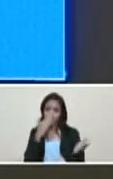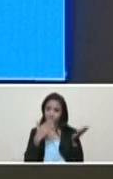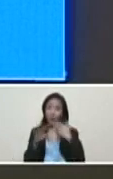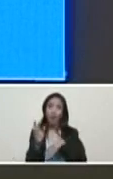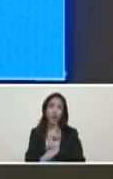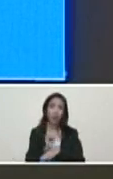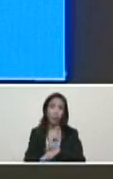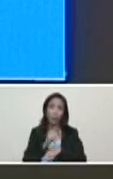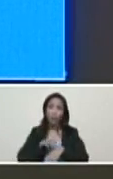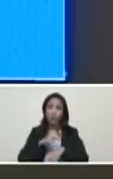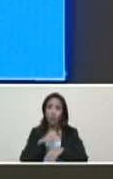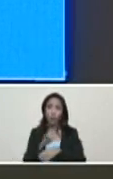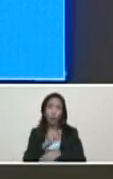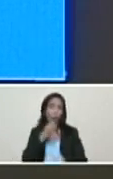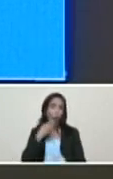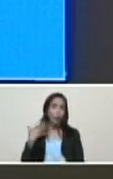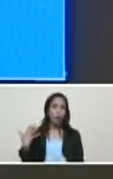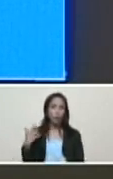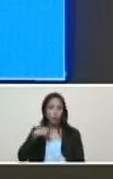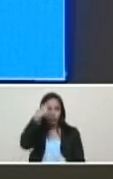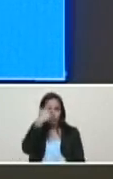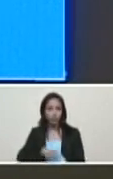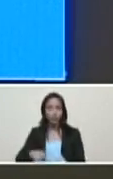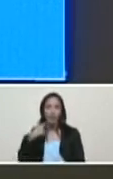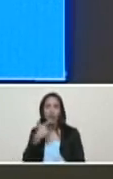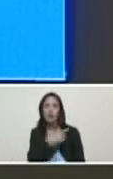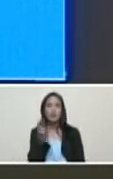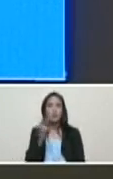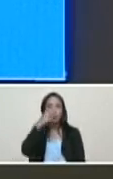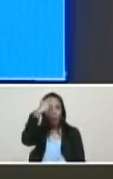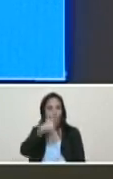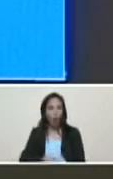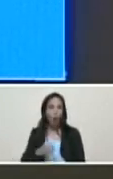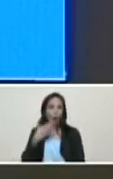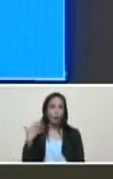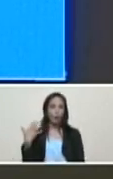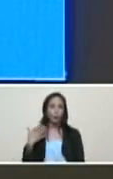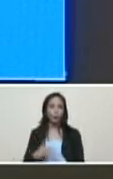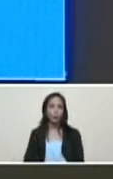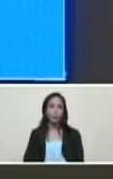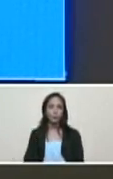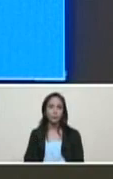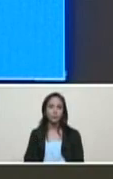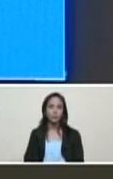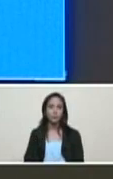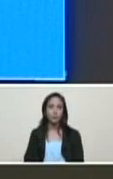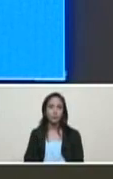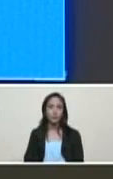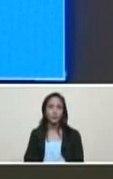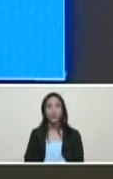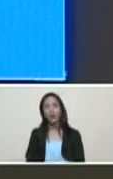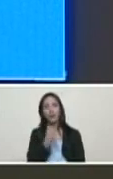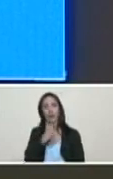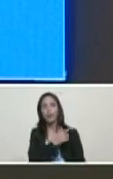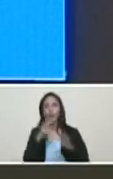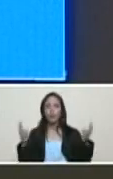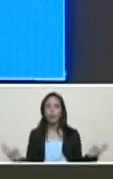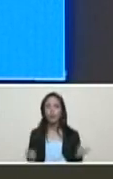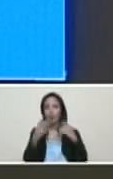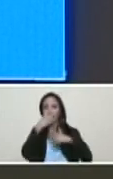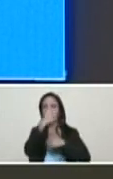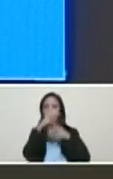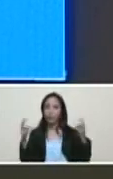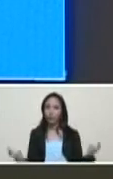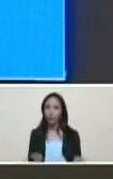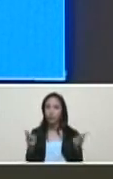tarde, orgullosos de ser venezolanos como nos sentimos, más temprano que tarde cantaremos victoria para la